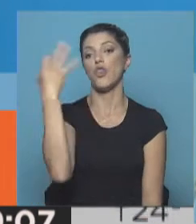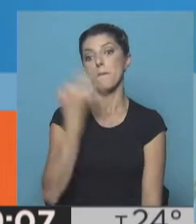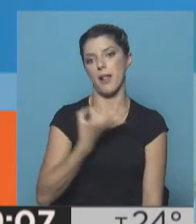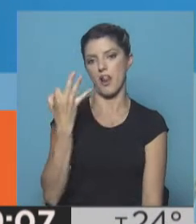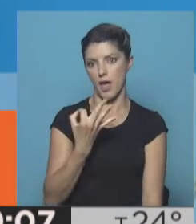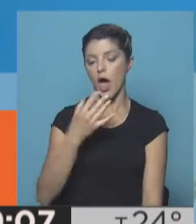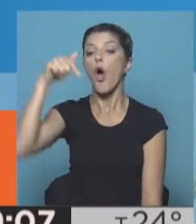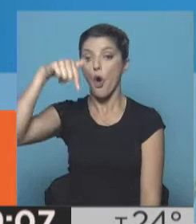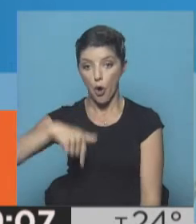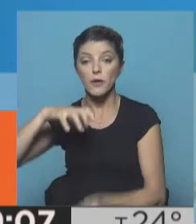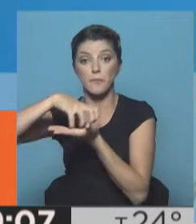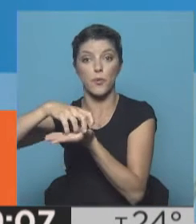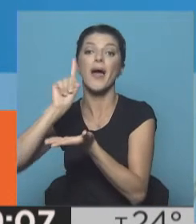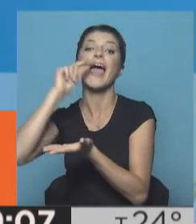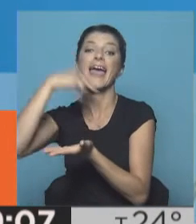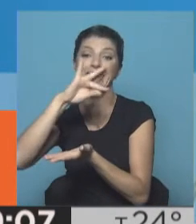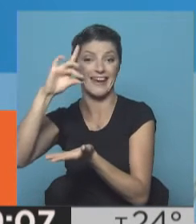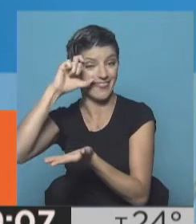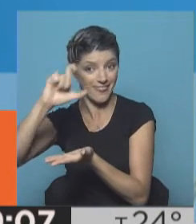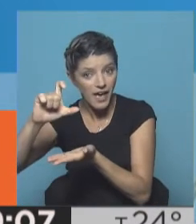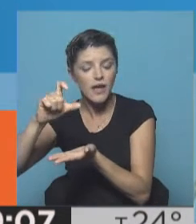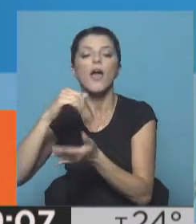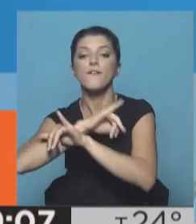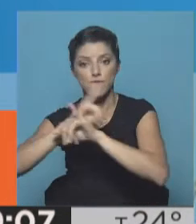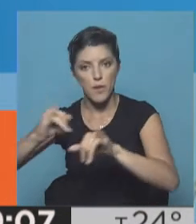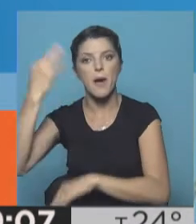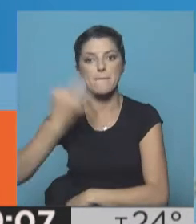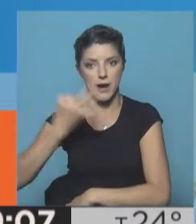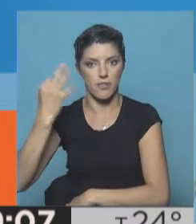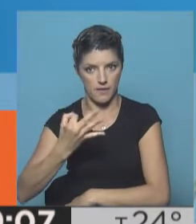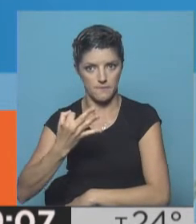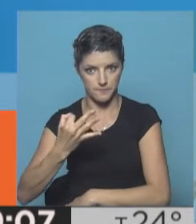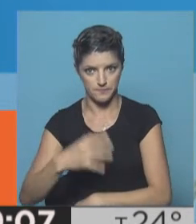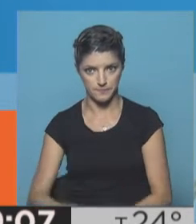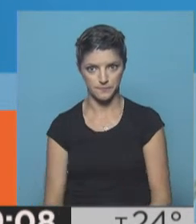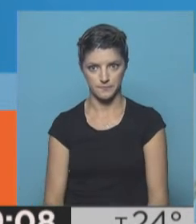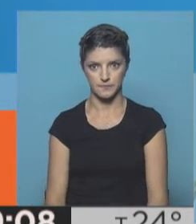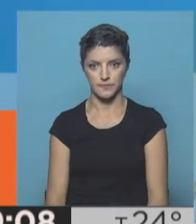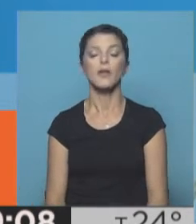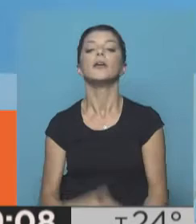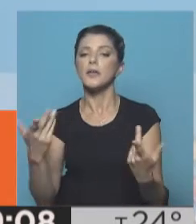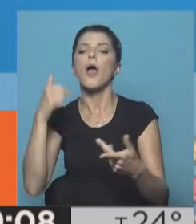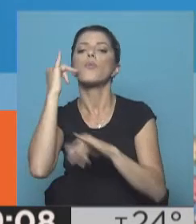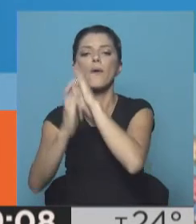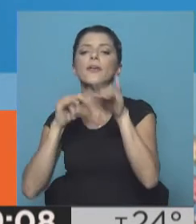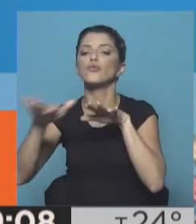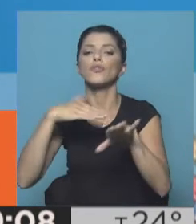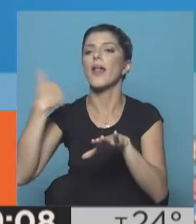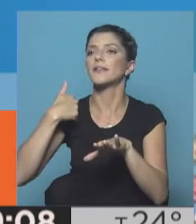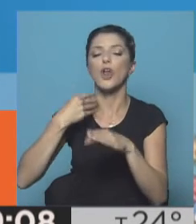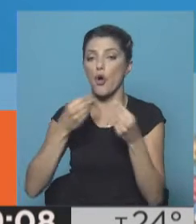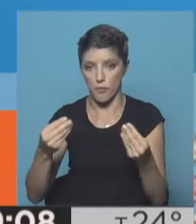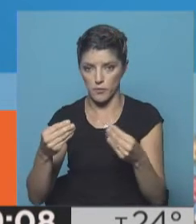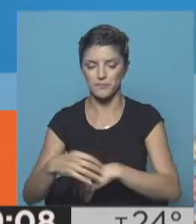INDEC es poner la verdad sobre la mesa y decir qué es lo que pasa en la Argentina.